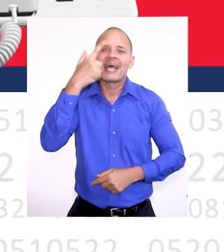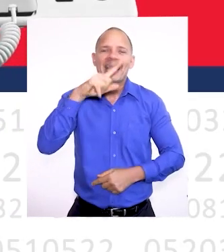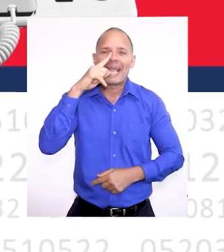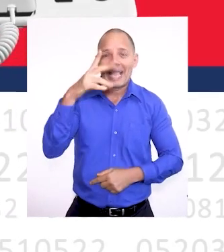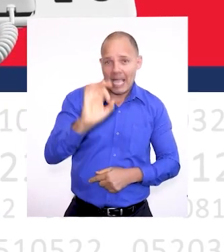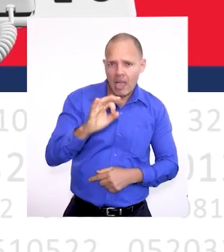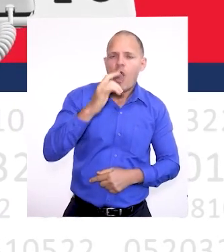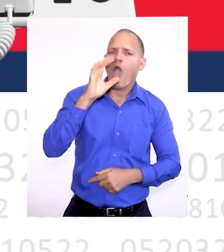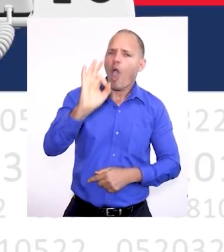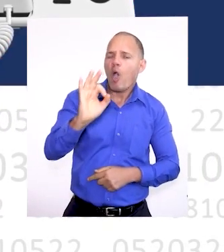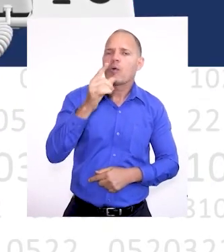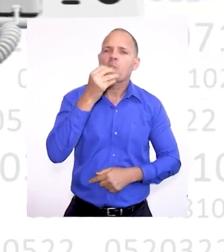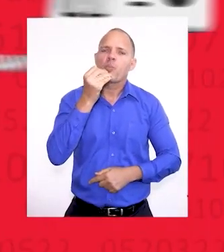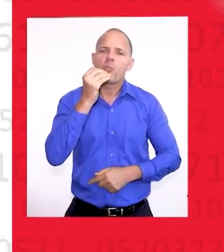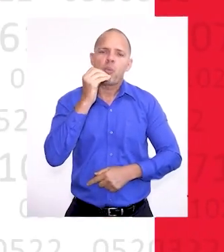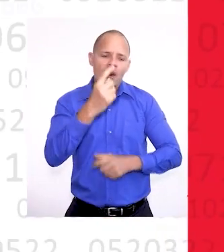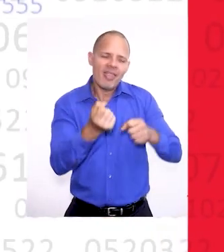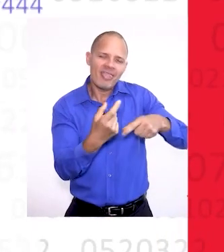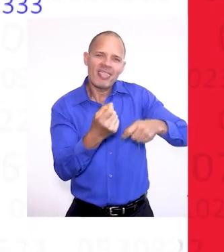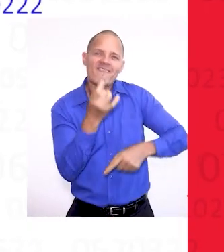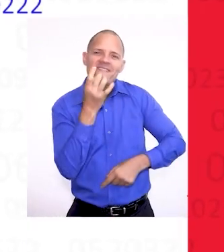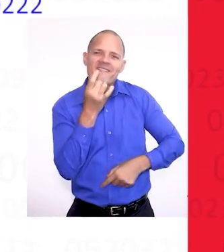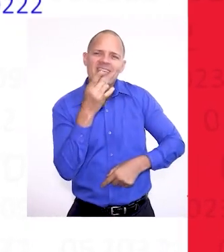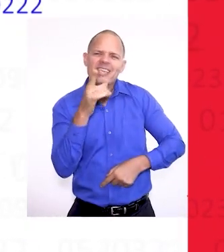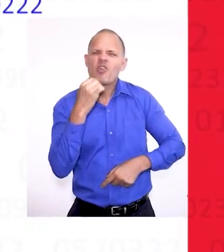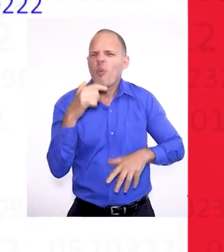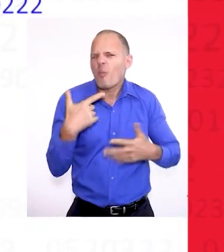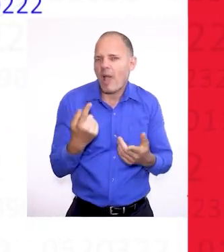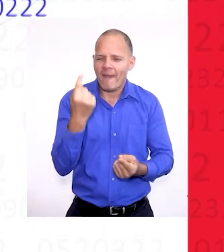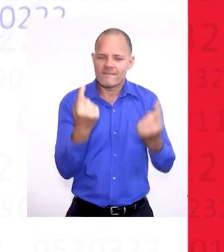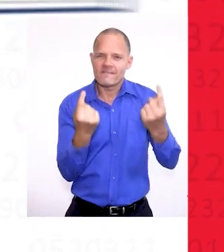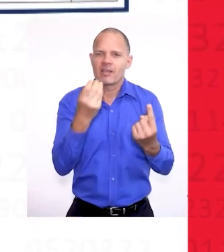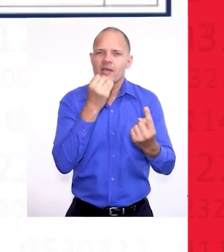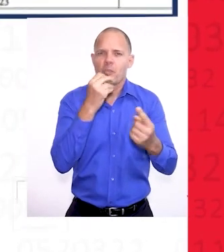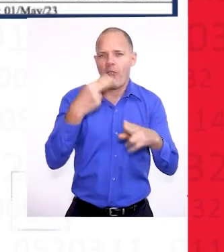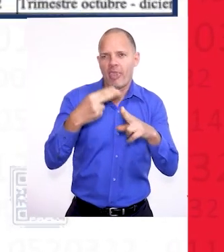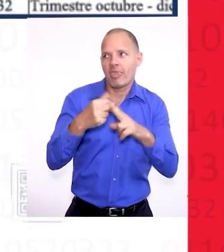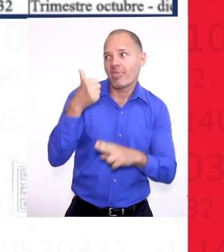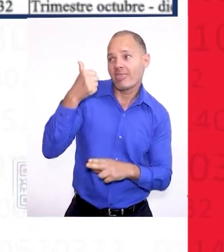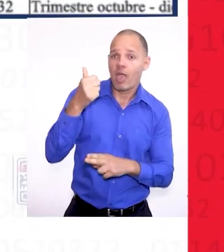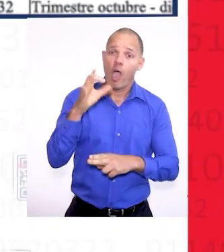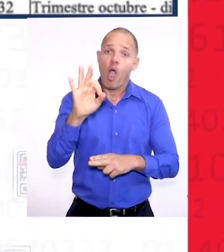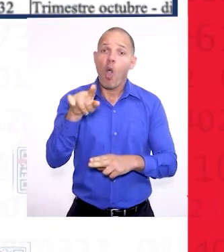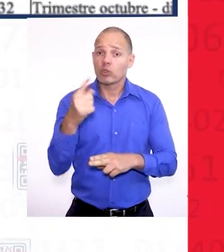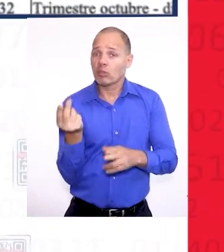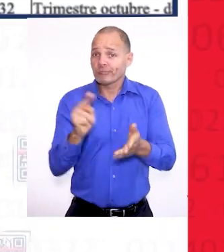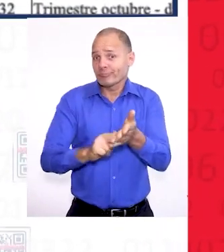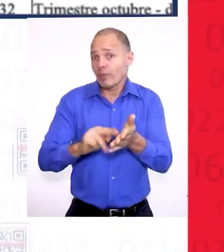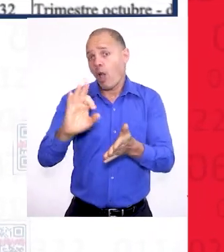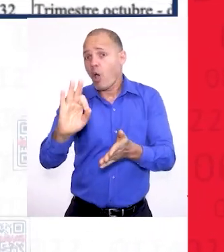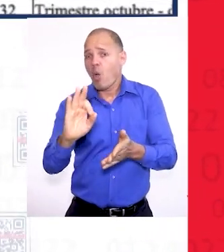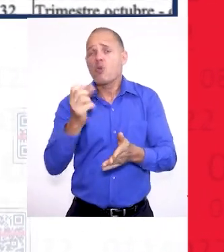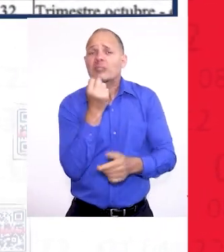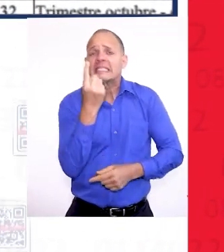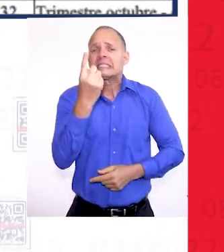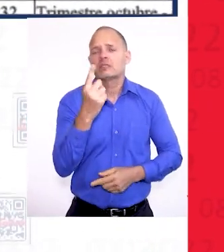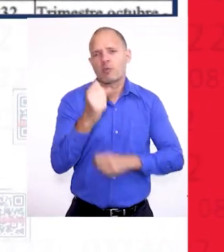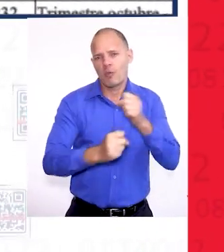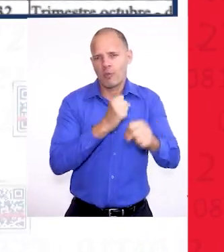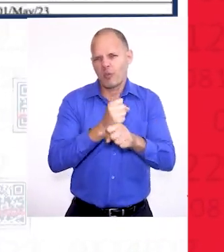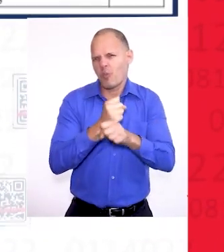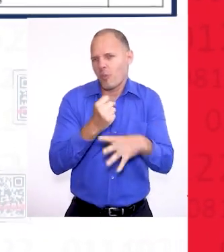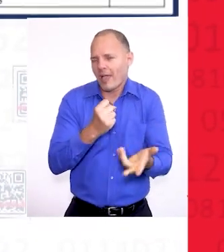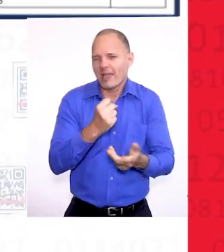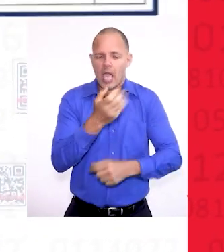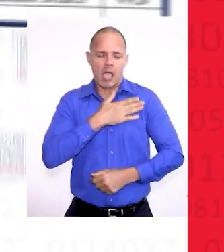una vez que los contribuyentes se inscriben en los registros de la oficina Nacional de administración tributaria y comienzan a realizar su actividad